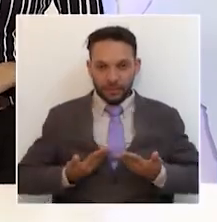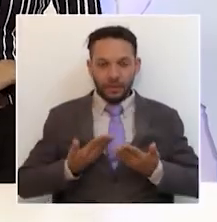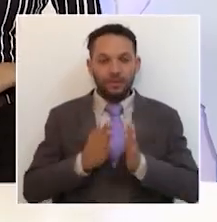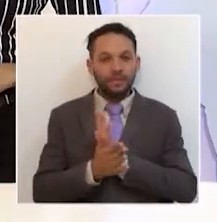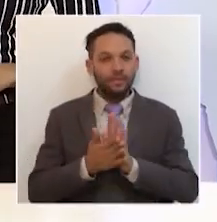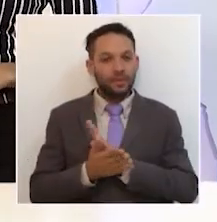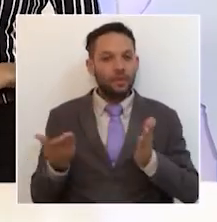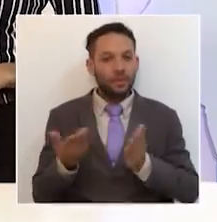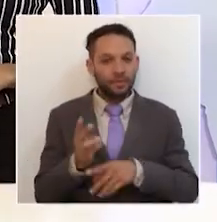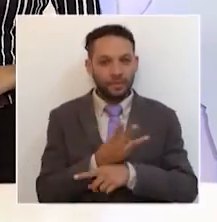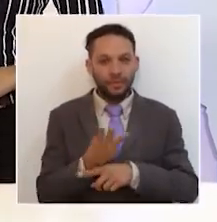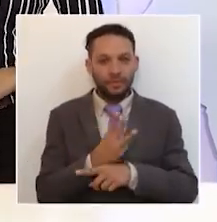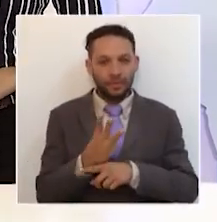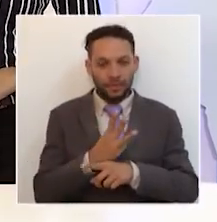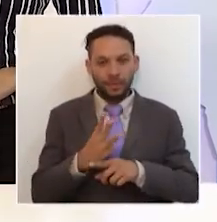siguen en